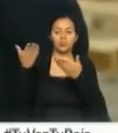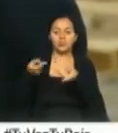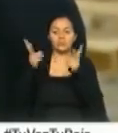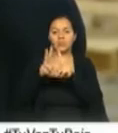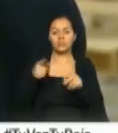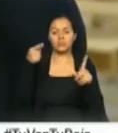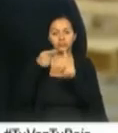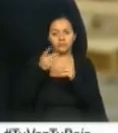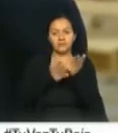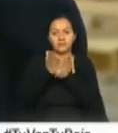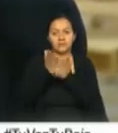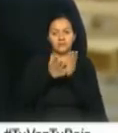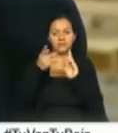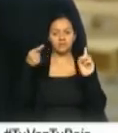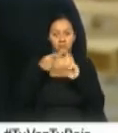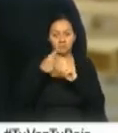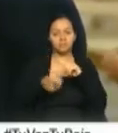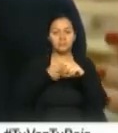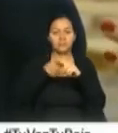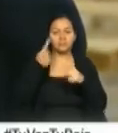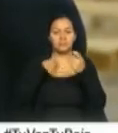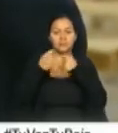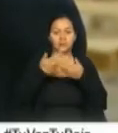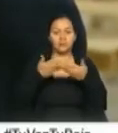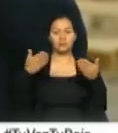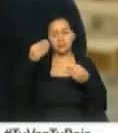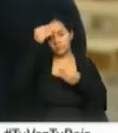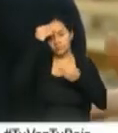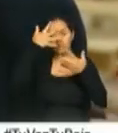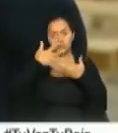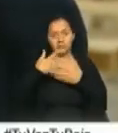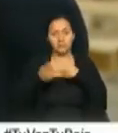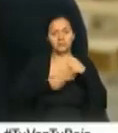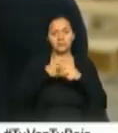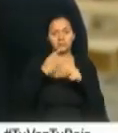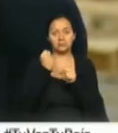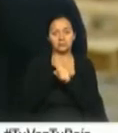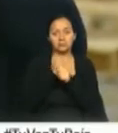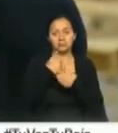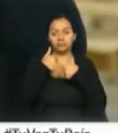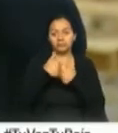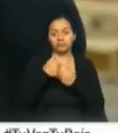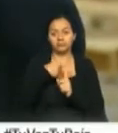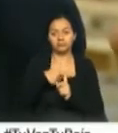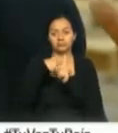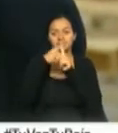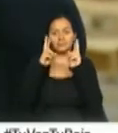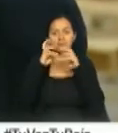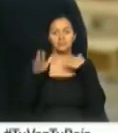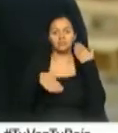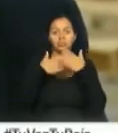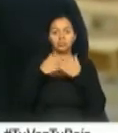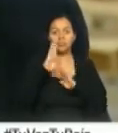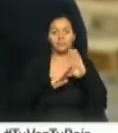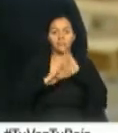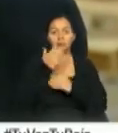de servicios, un país exportador de conocimiento. Se ha hecho un gran trabajo, por ejemplo, en temas de